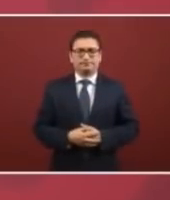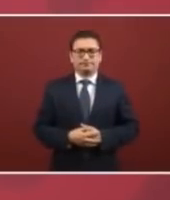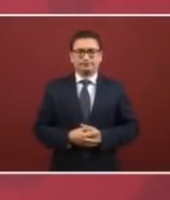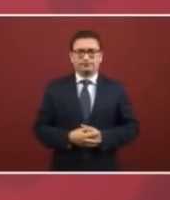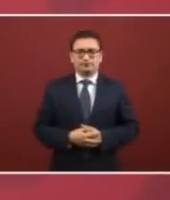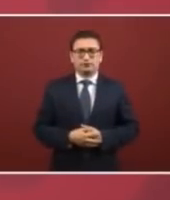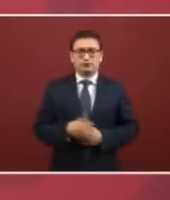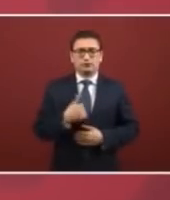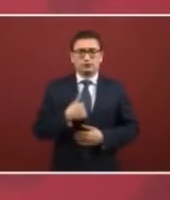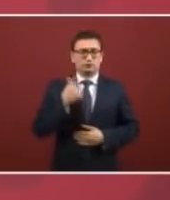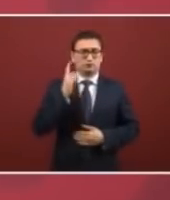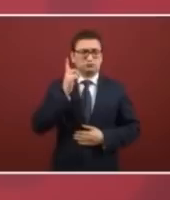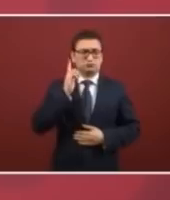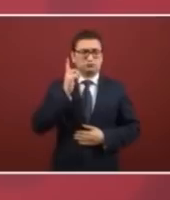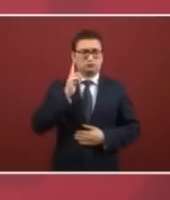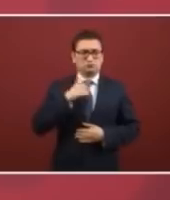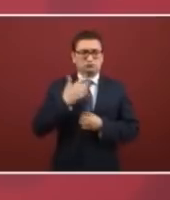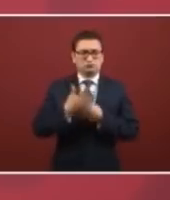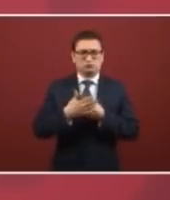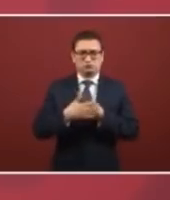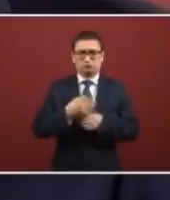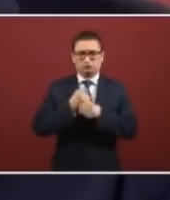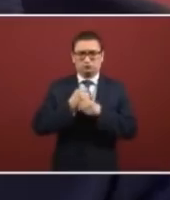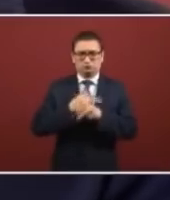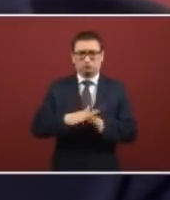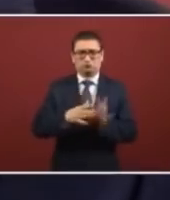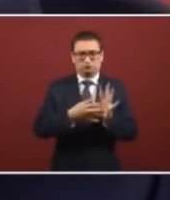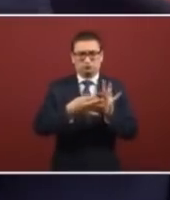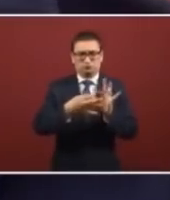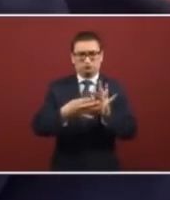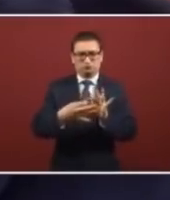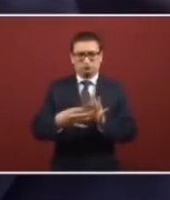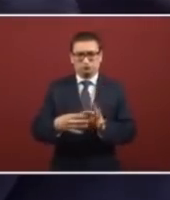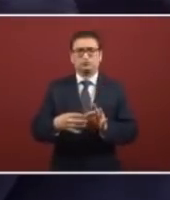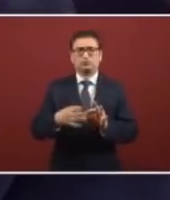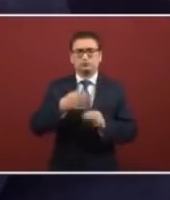yo espero que para el próximo informe puedo decir ya,